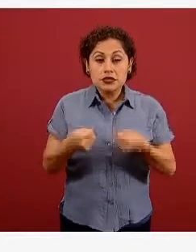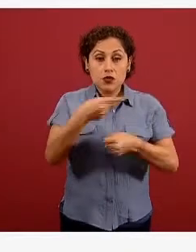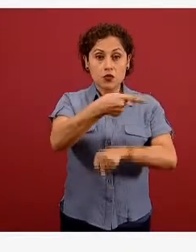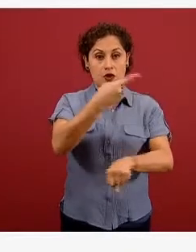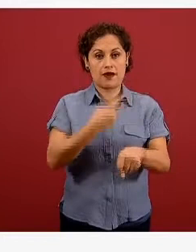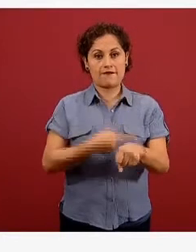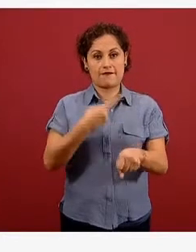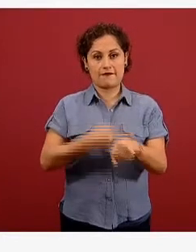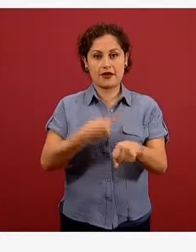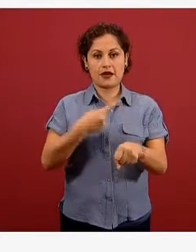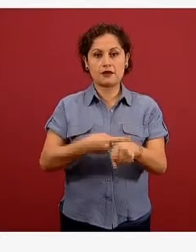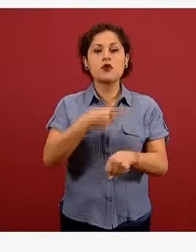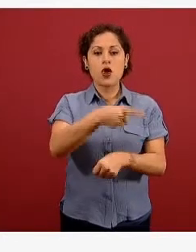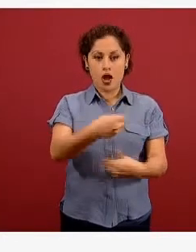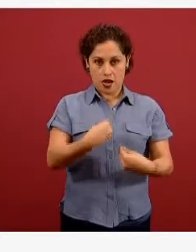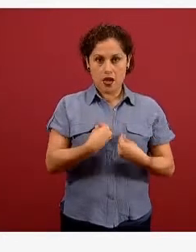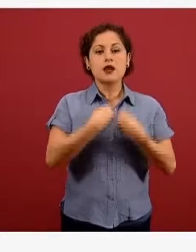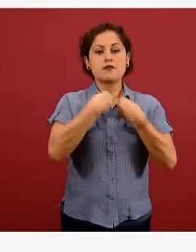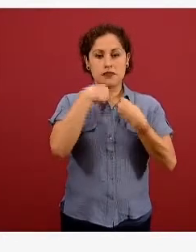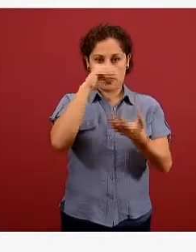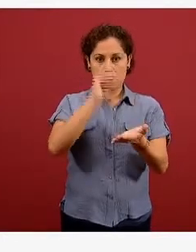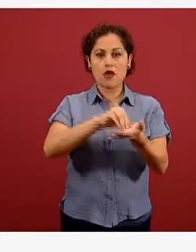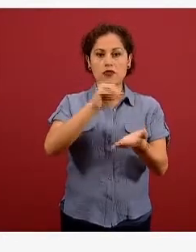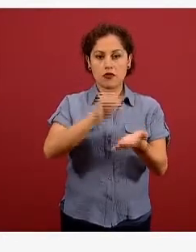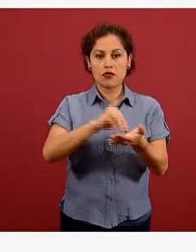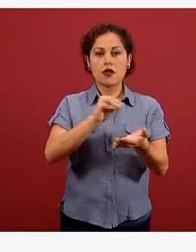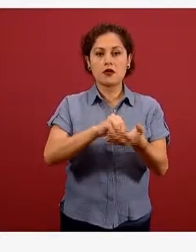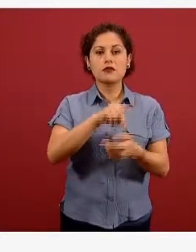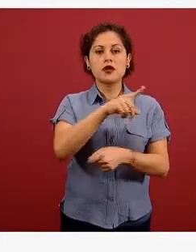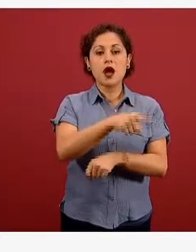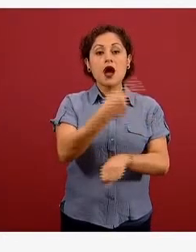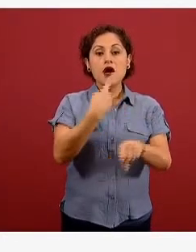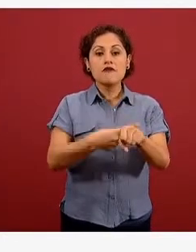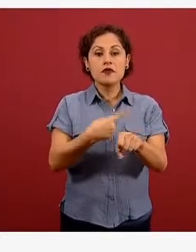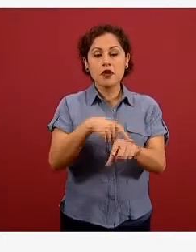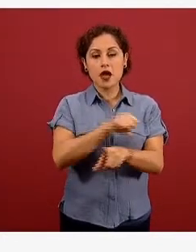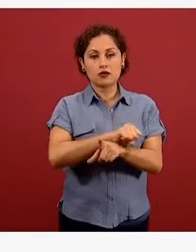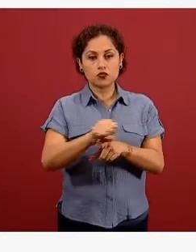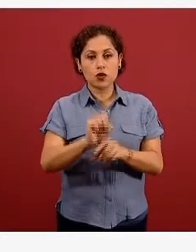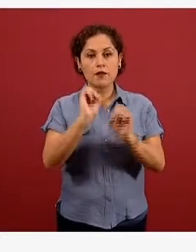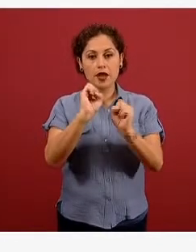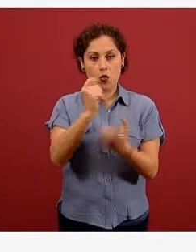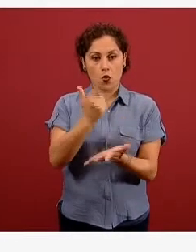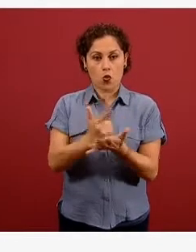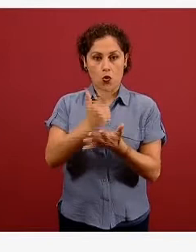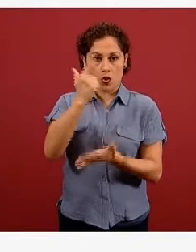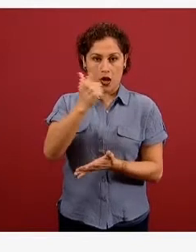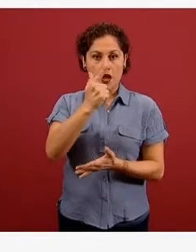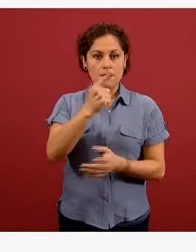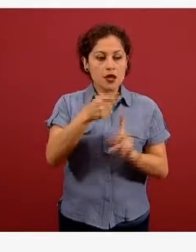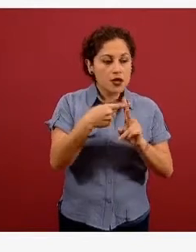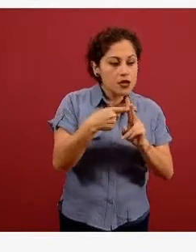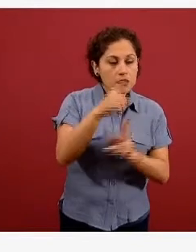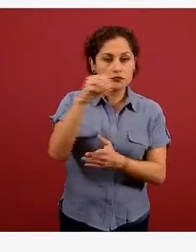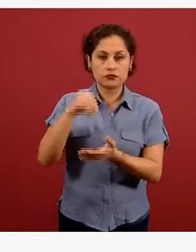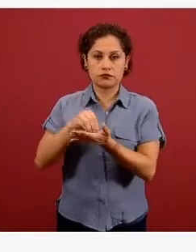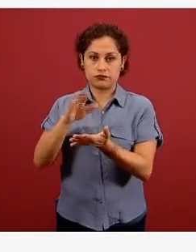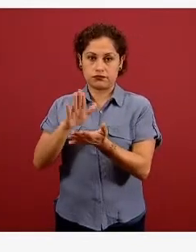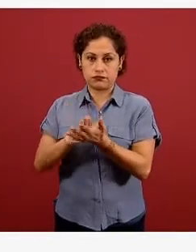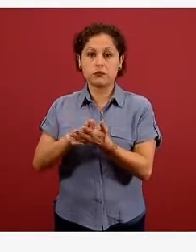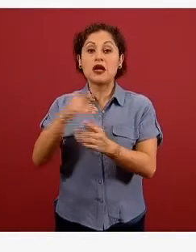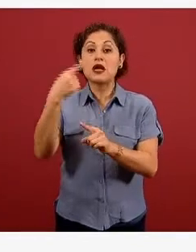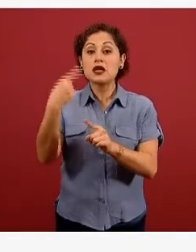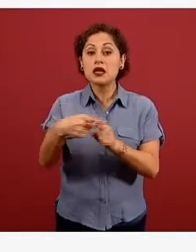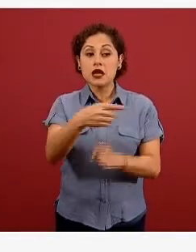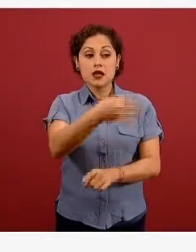están aún con vida, en las personas que tienen enfermedad leve y también enfermedad grave y que son registradas en las unidades de salud.